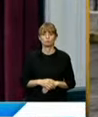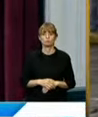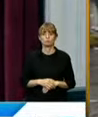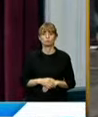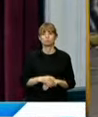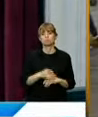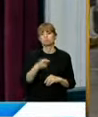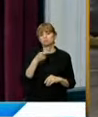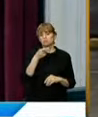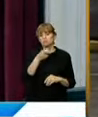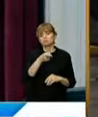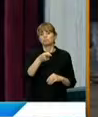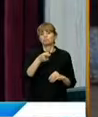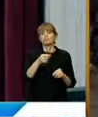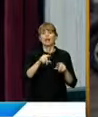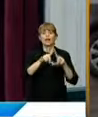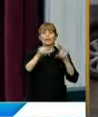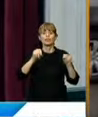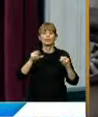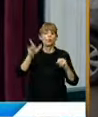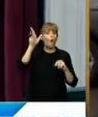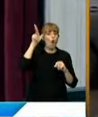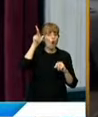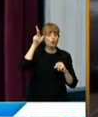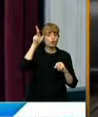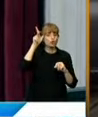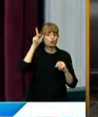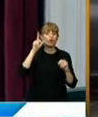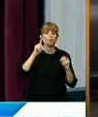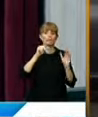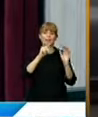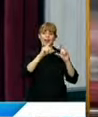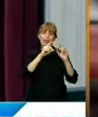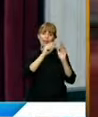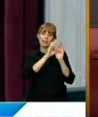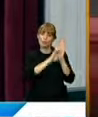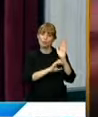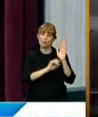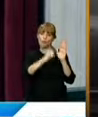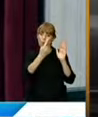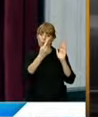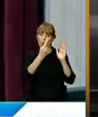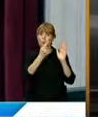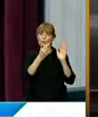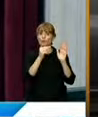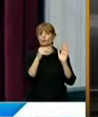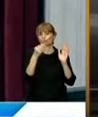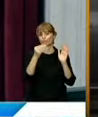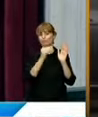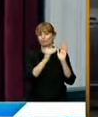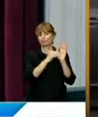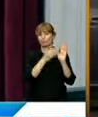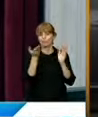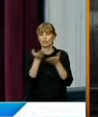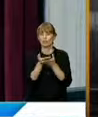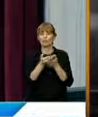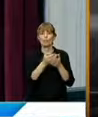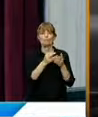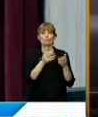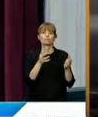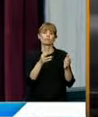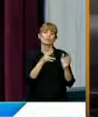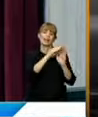se paga y que el gobierno nacional cortó pero en ese lugar donde pasaron las personalidades más variadas y dises importantes no y este es un grupo mesa